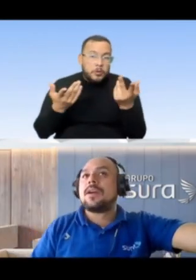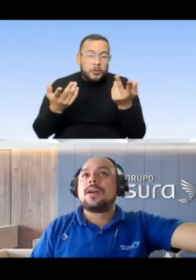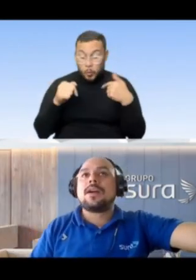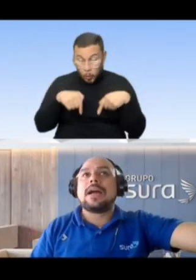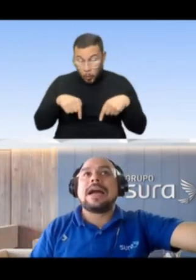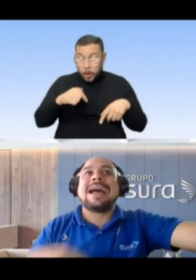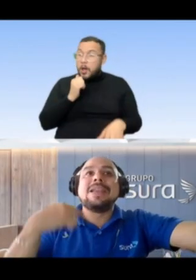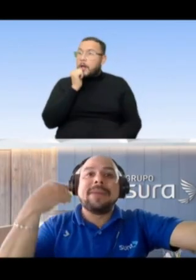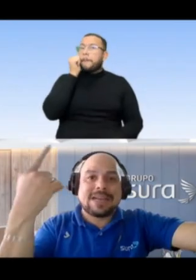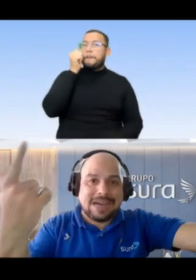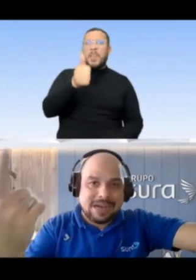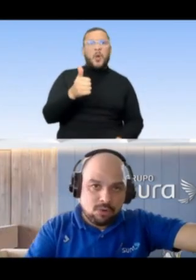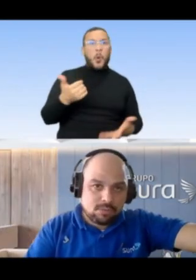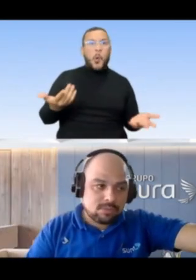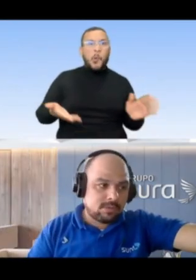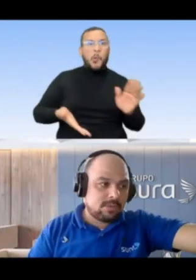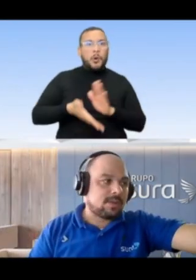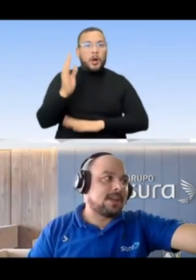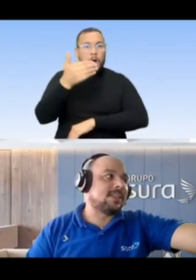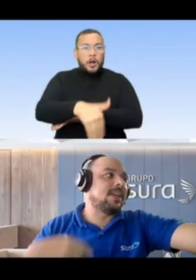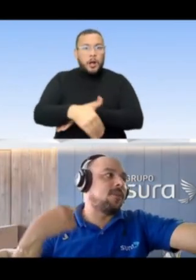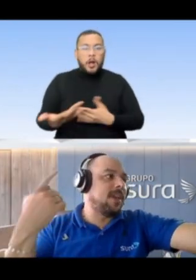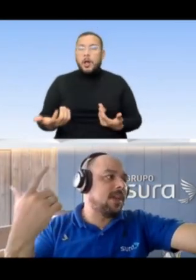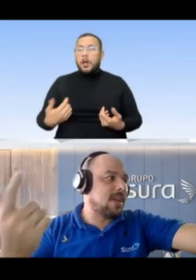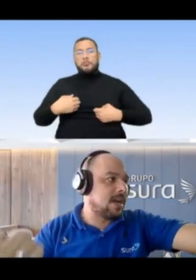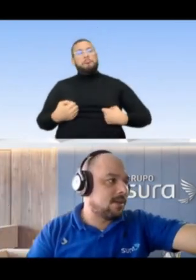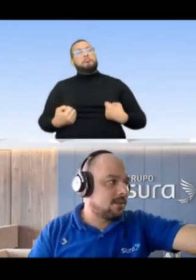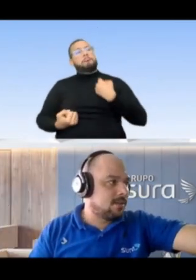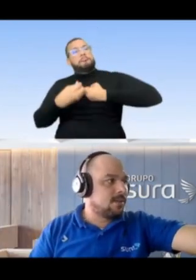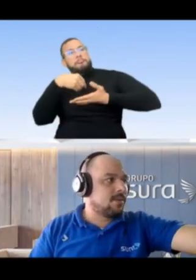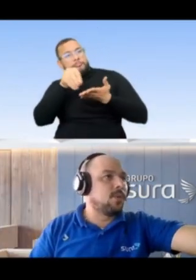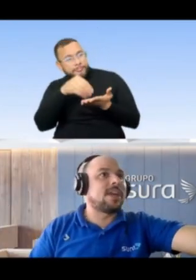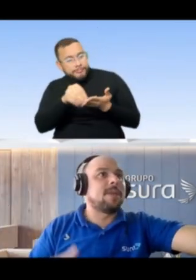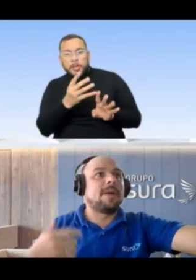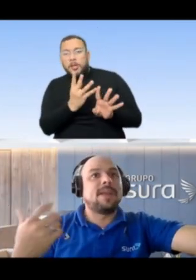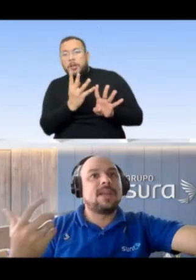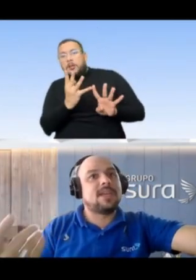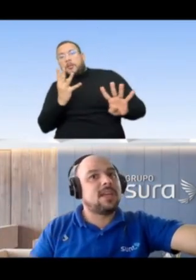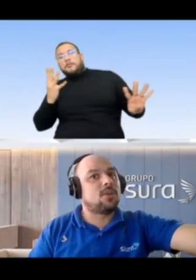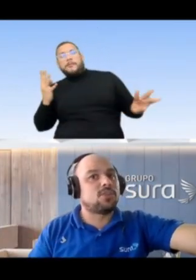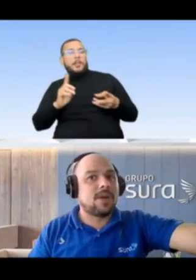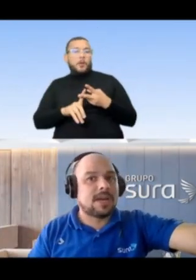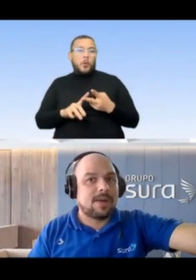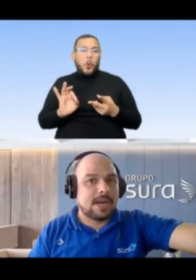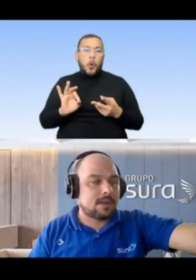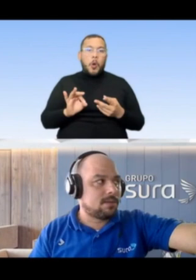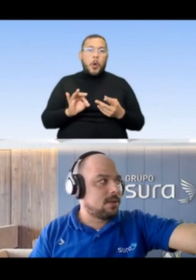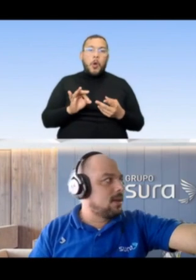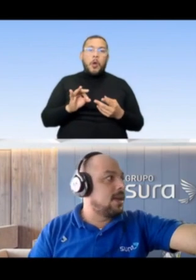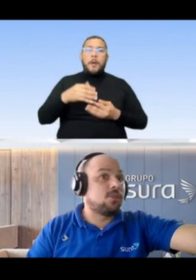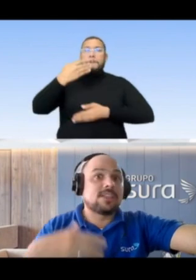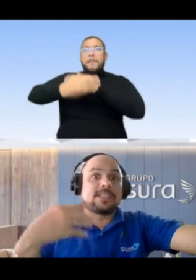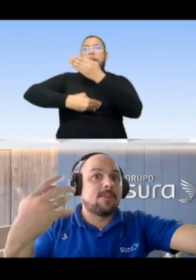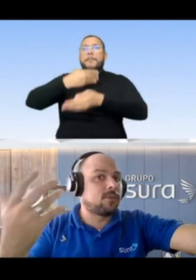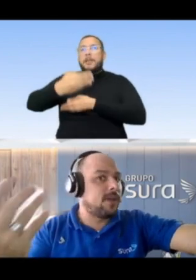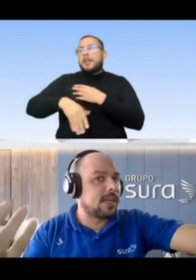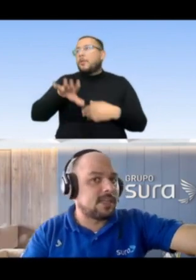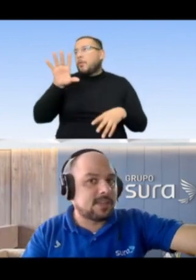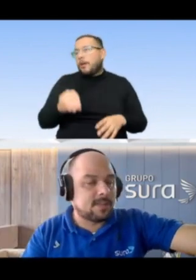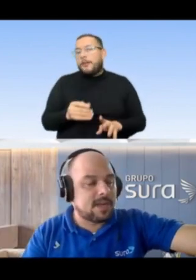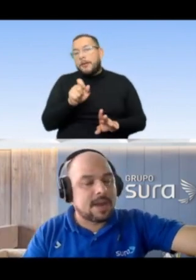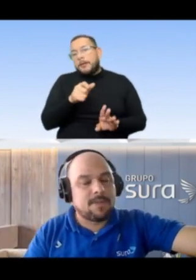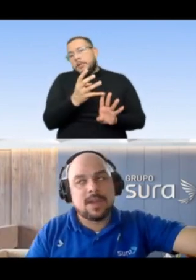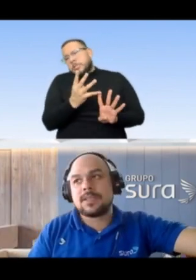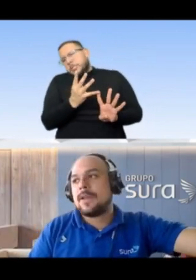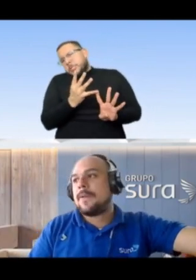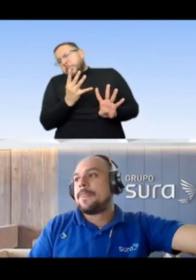día, al mercado, a hacer fila, porque el papel higiénico se iba a acabar. Entonces hacíamos